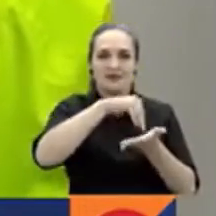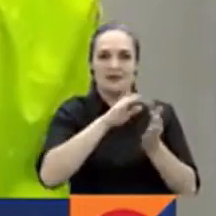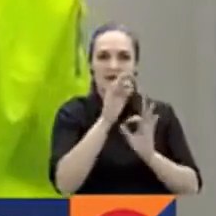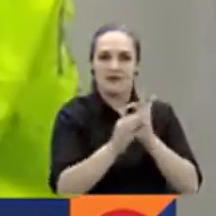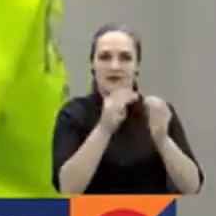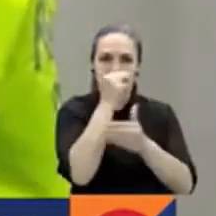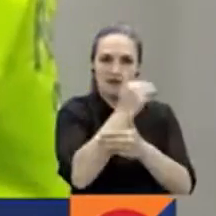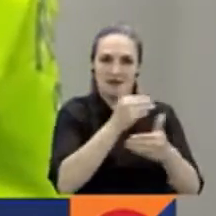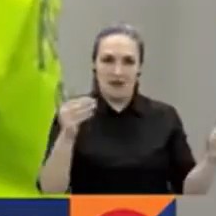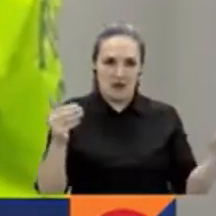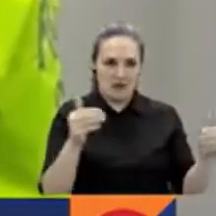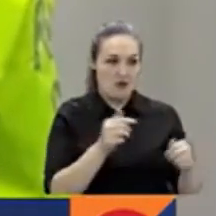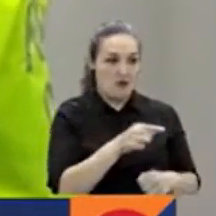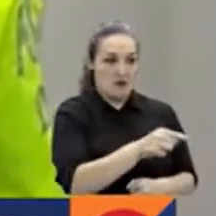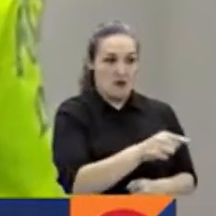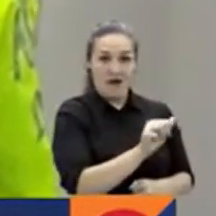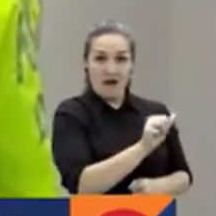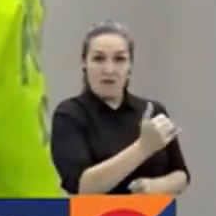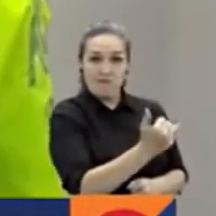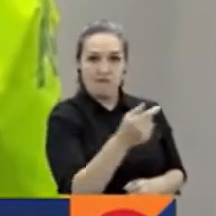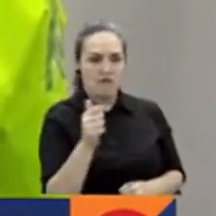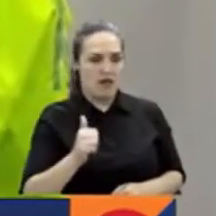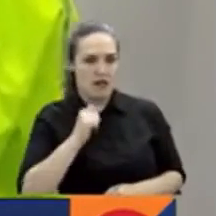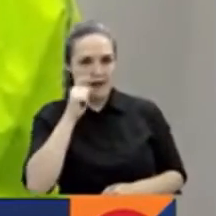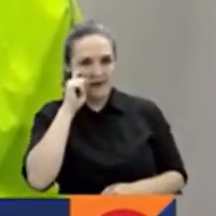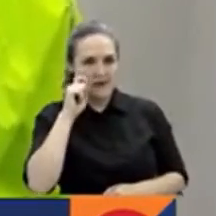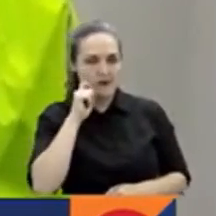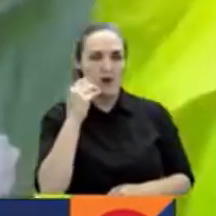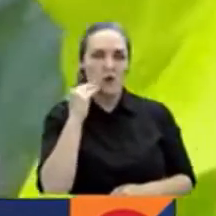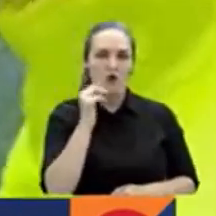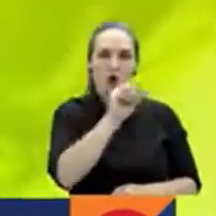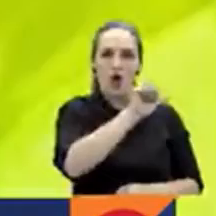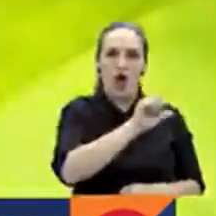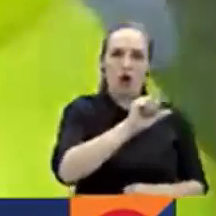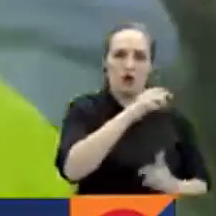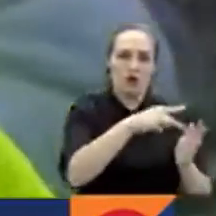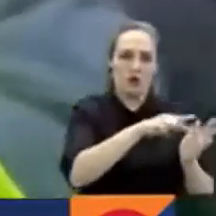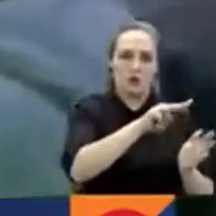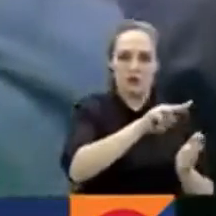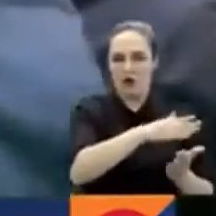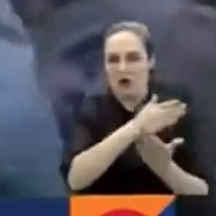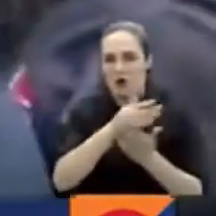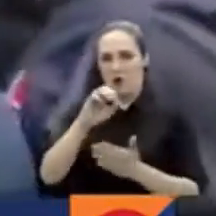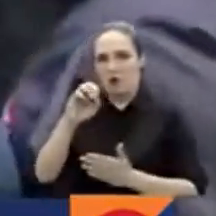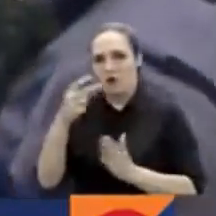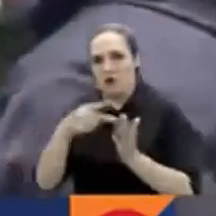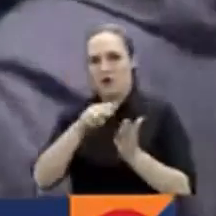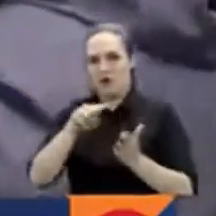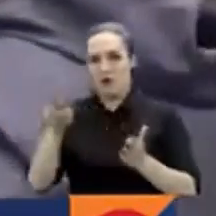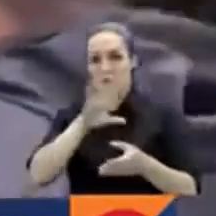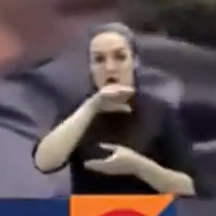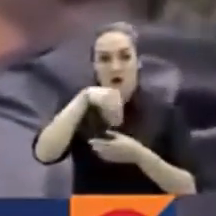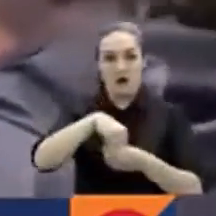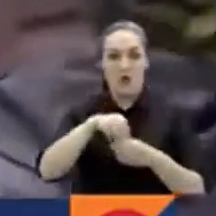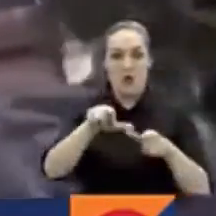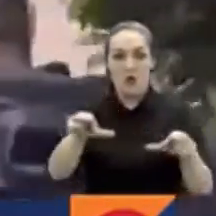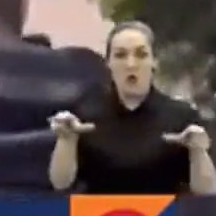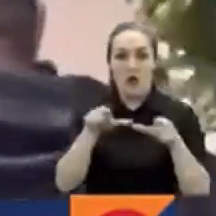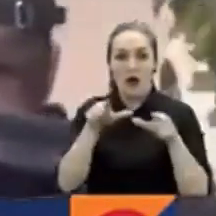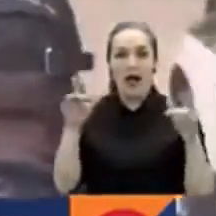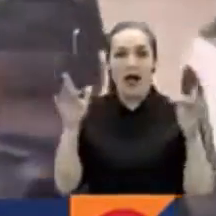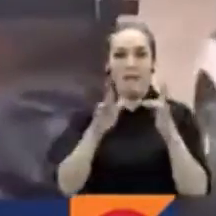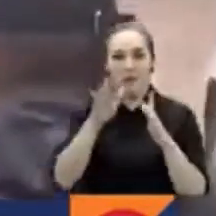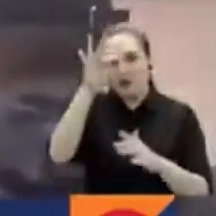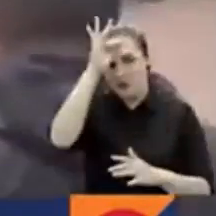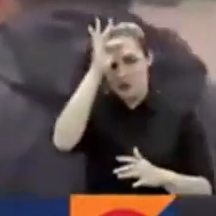menores de edad. Según la investigación, los hechos ocurrieron entre agosto y octubre del 2022 en una institución que albergaba a menores de edad que